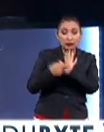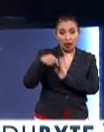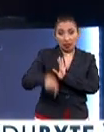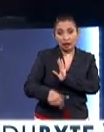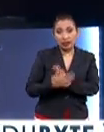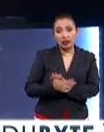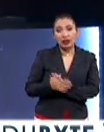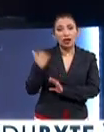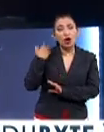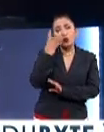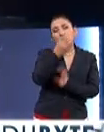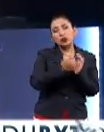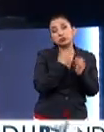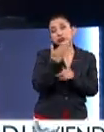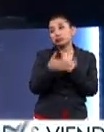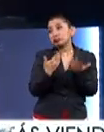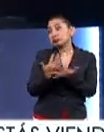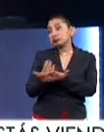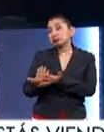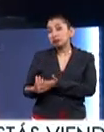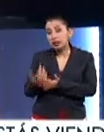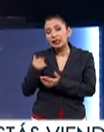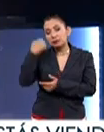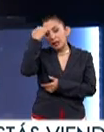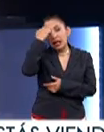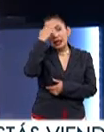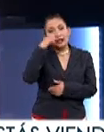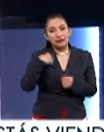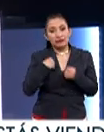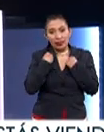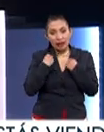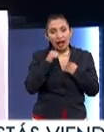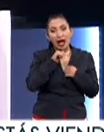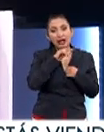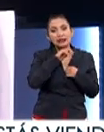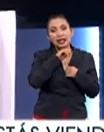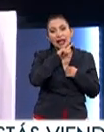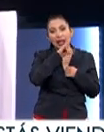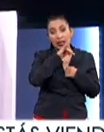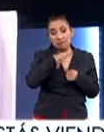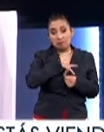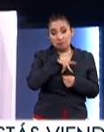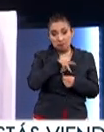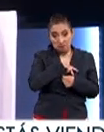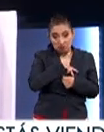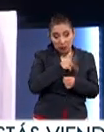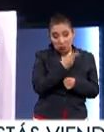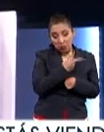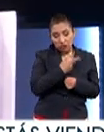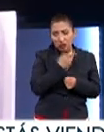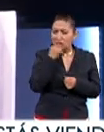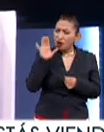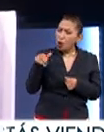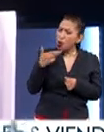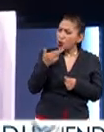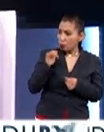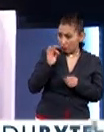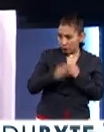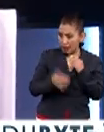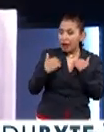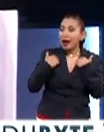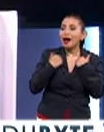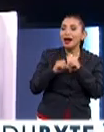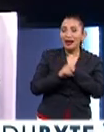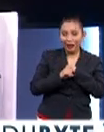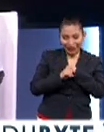presentarse. Pasaron 4 años, es experiencia de vida tanto de Arcelia como mía. Le decía a Hugo, ya por fin le